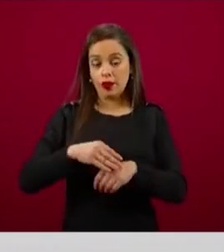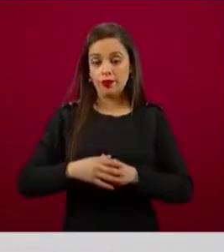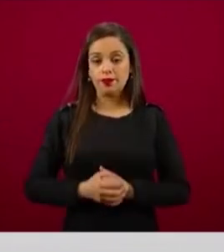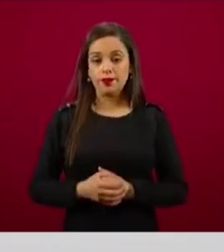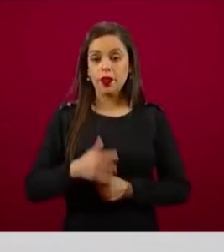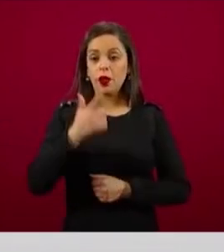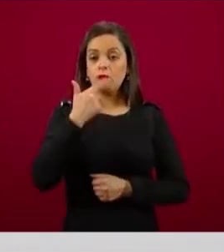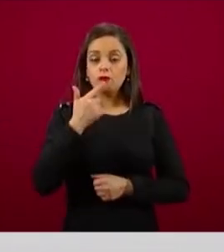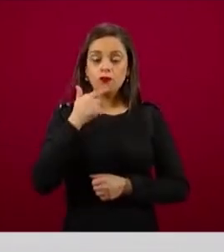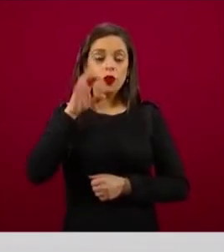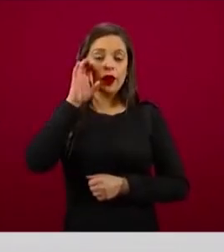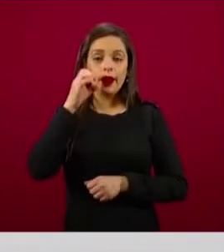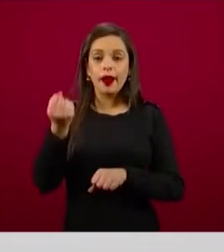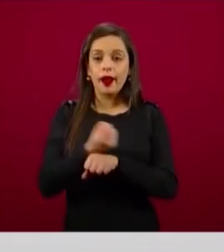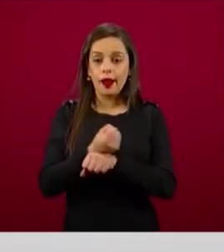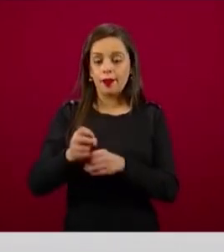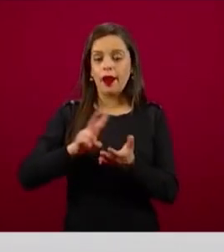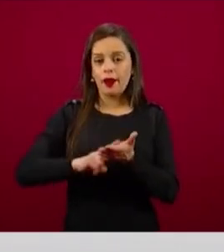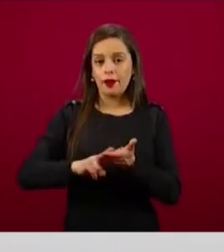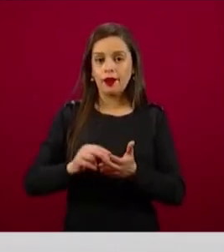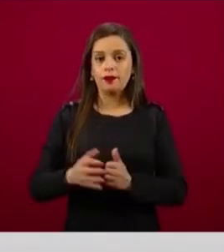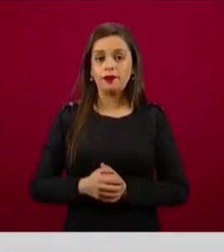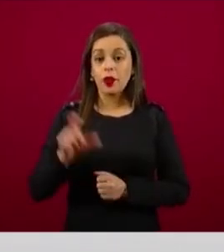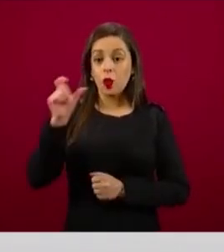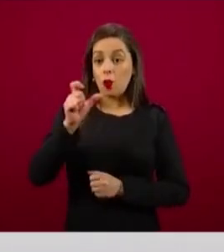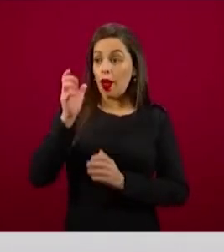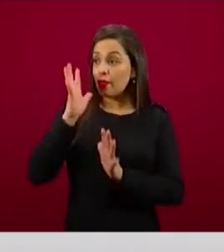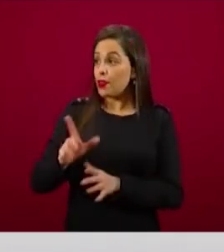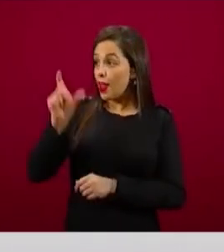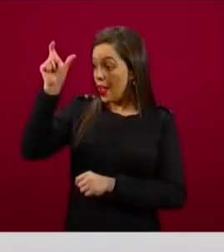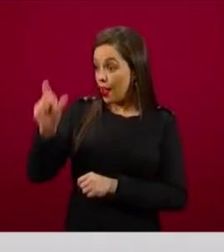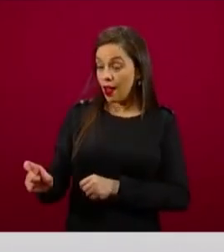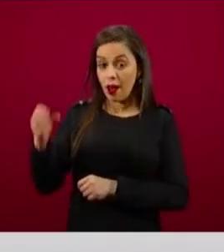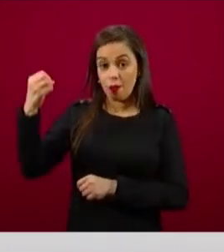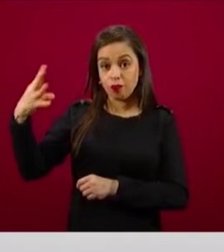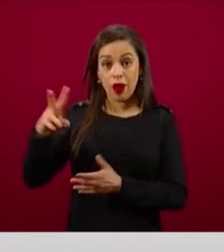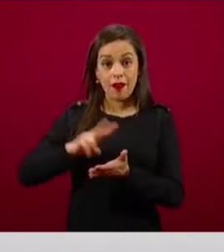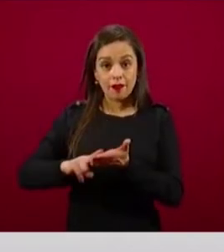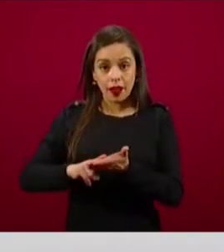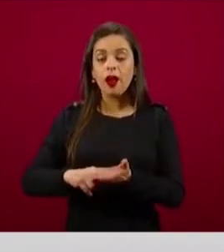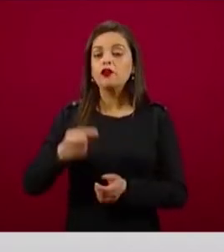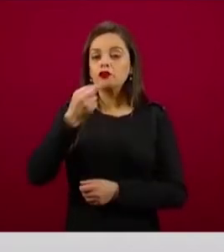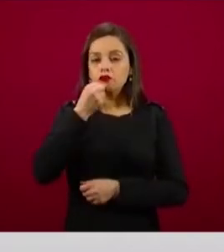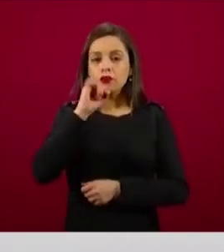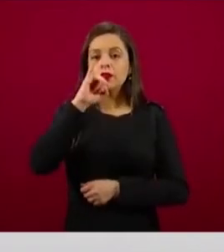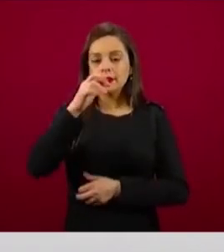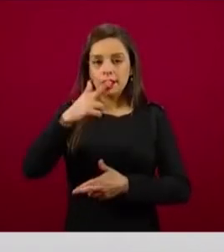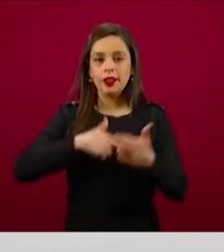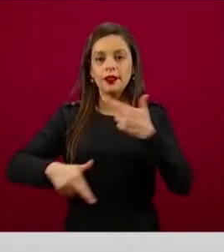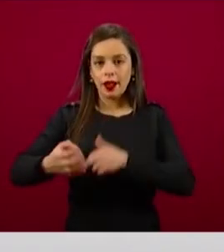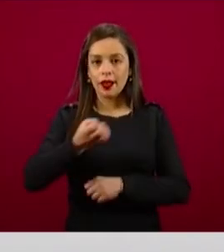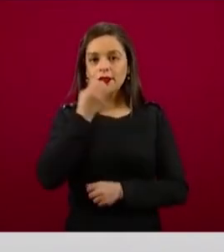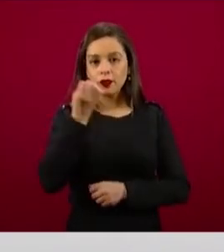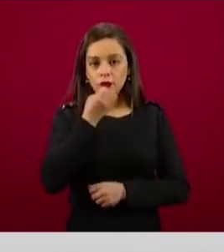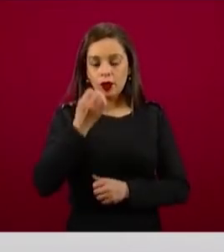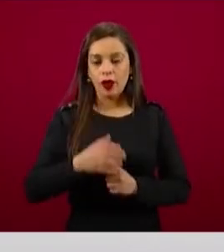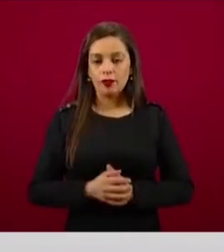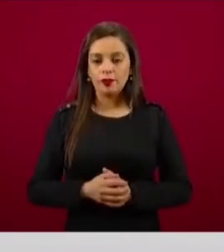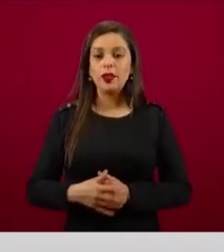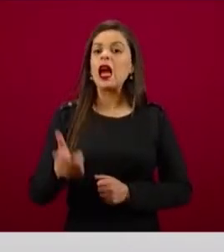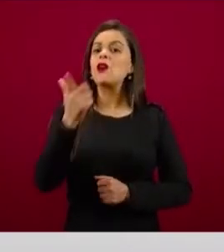verde, los niños van a la escuela. ¿Qué va a pasar en el rojo? En el rojo, solamente